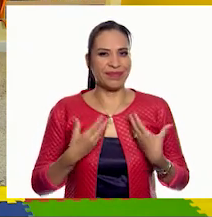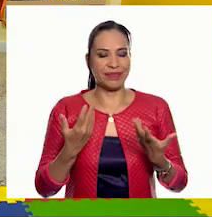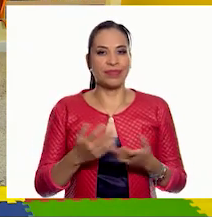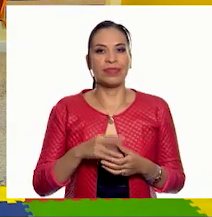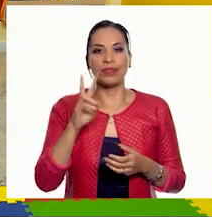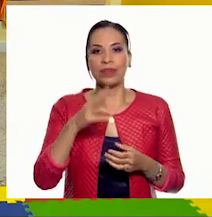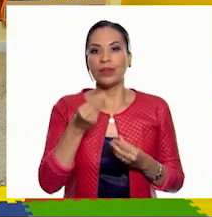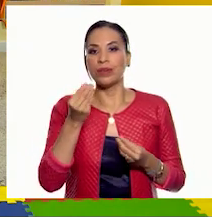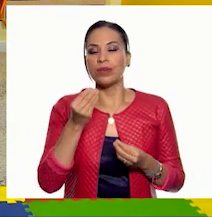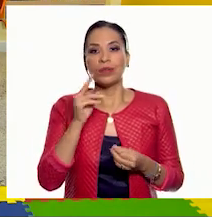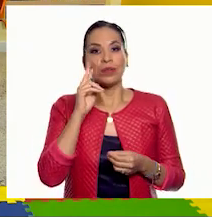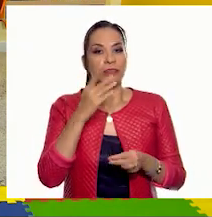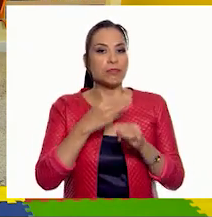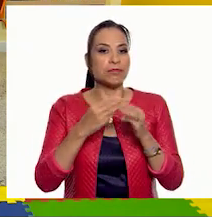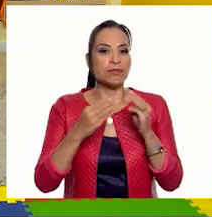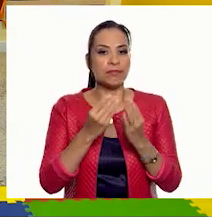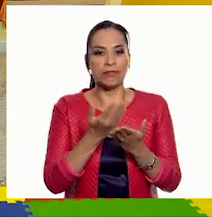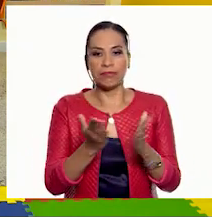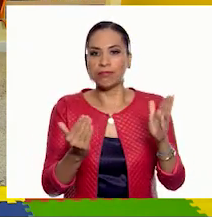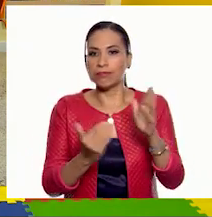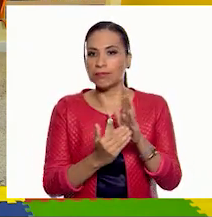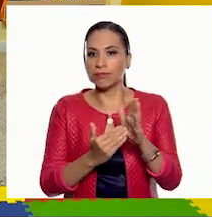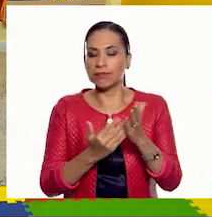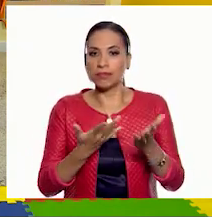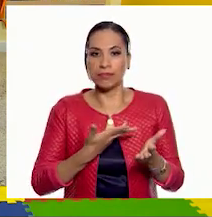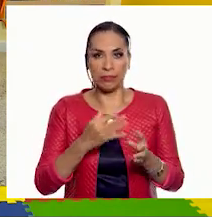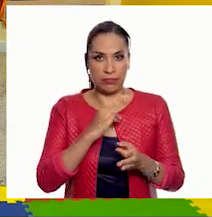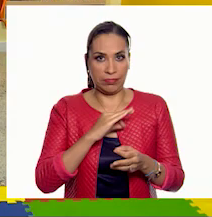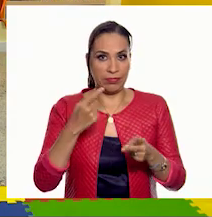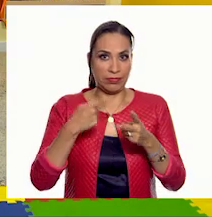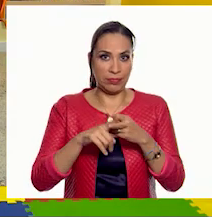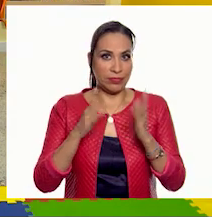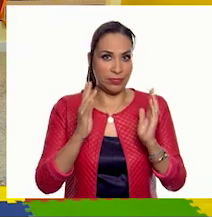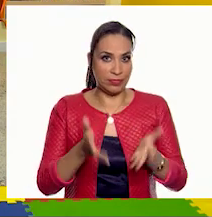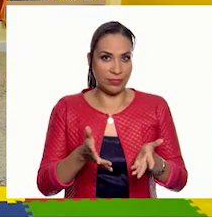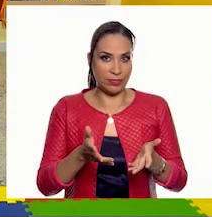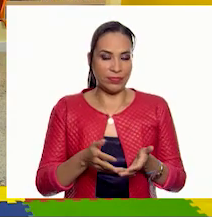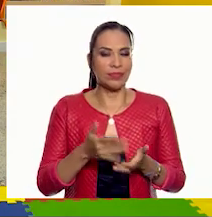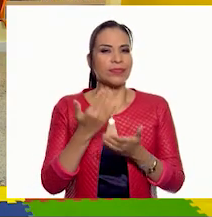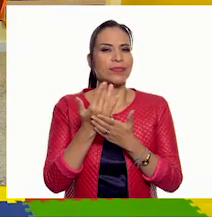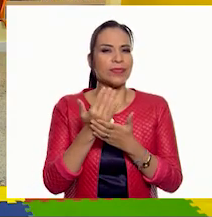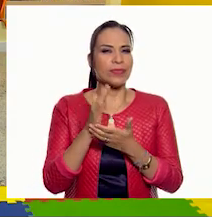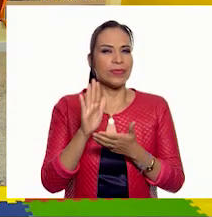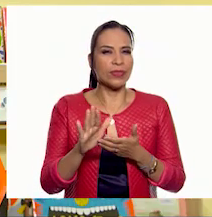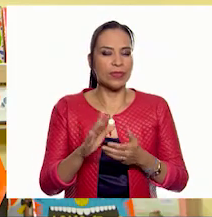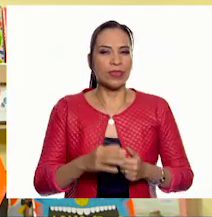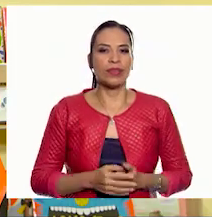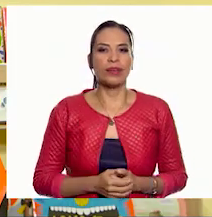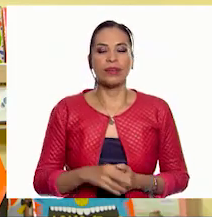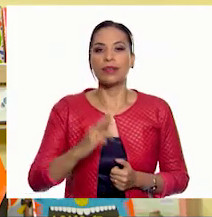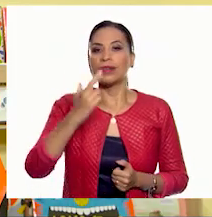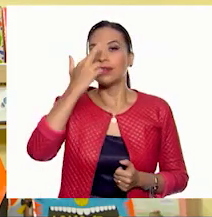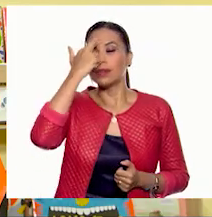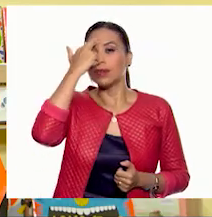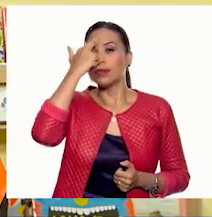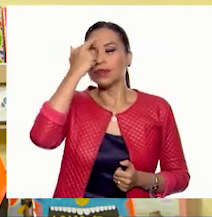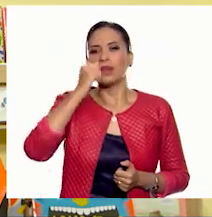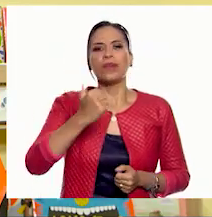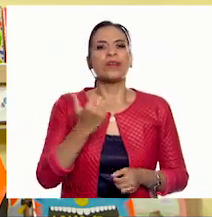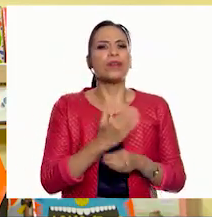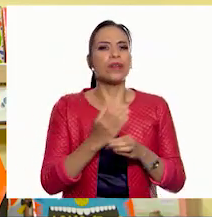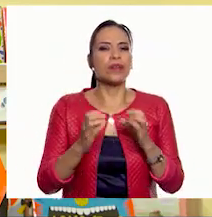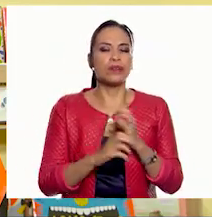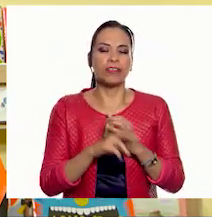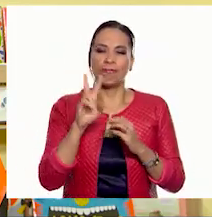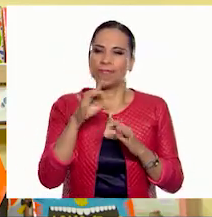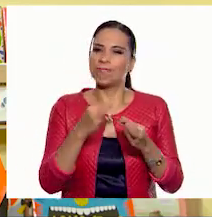Veo muchos materiales sobre la mesa. ¿Ya podemos comenzar? Espera, Adriana. Recuerden otra cosa que